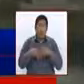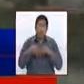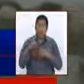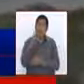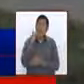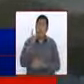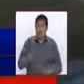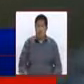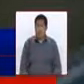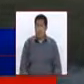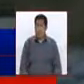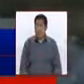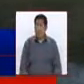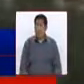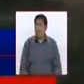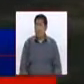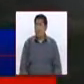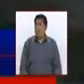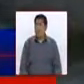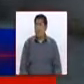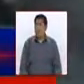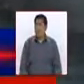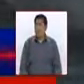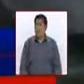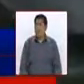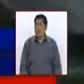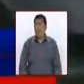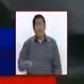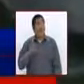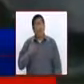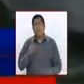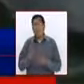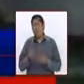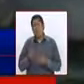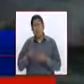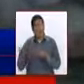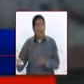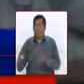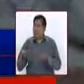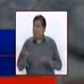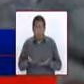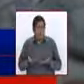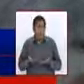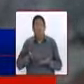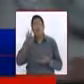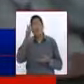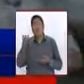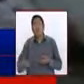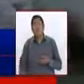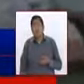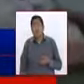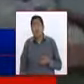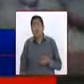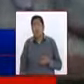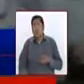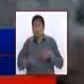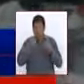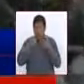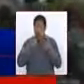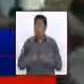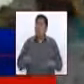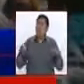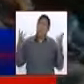territorio nacional. Acá se está entrando, no es fácil traer, ni eso no hay. ¿Por qué? ¿Más control hay?